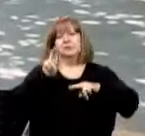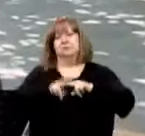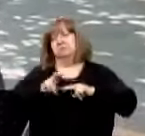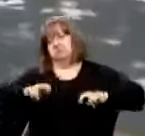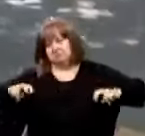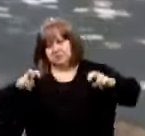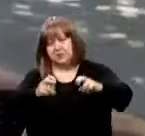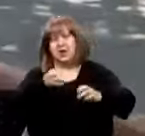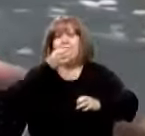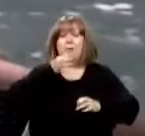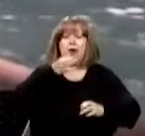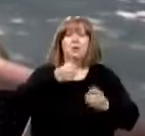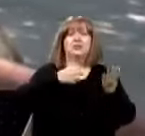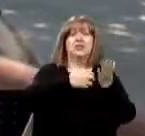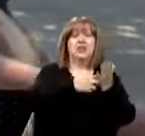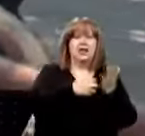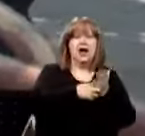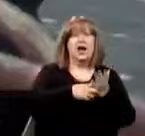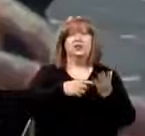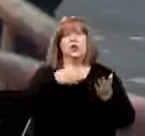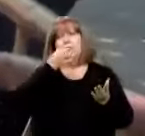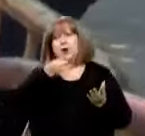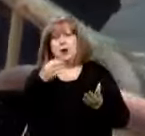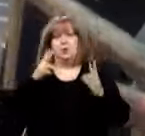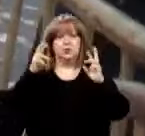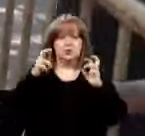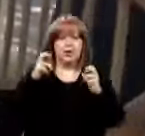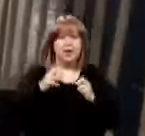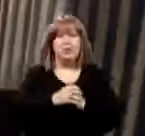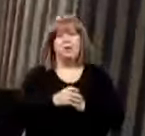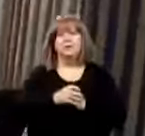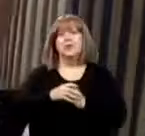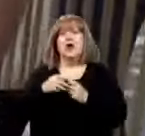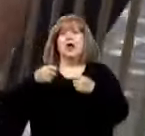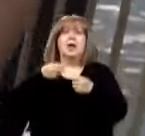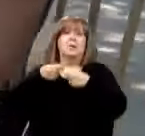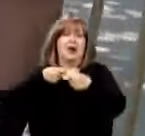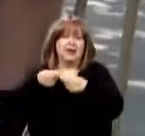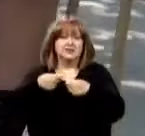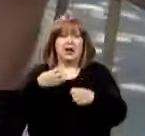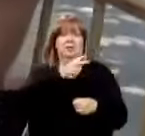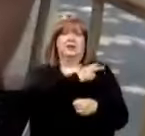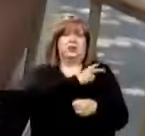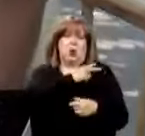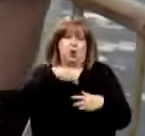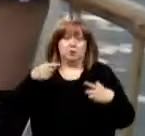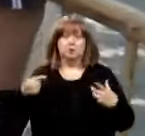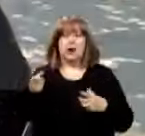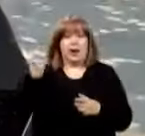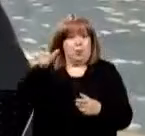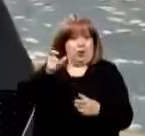tenemos y sindicales, ¿no? Porque es todo un conjunto lo que nosotros tenemos. Y de paso, de parte de los empresarios, bueno, en sí la respuesta fue